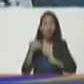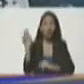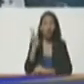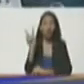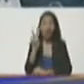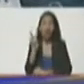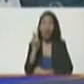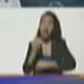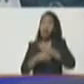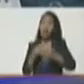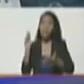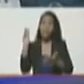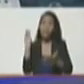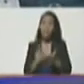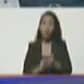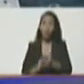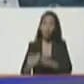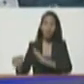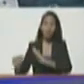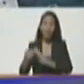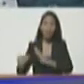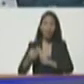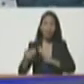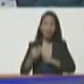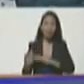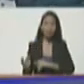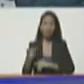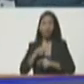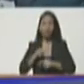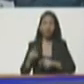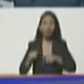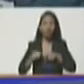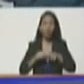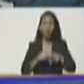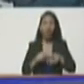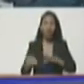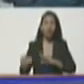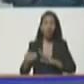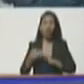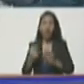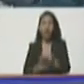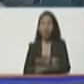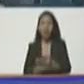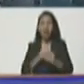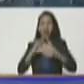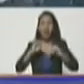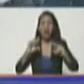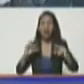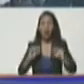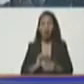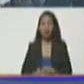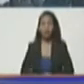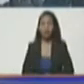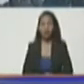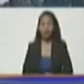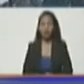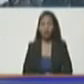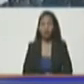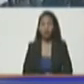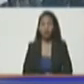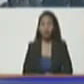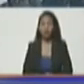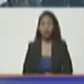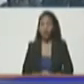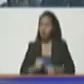se aplicaron medidas coercitivas unilaterales contra la hermana Nicaragua. Un